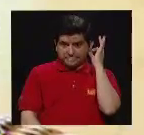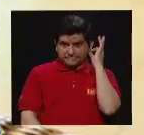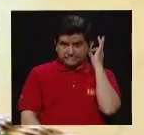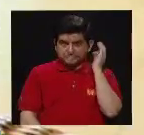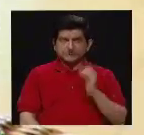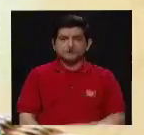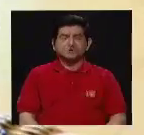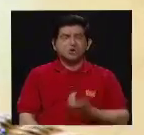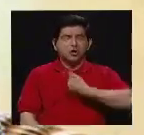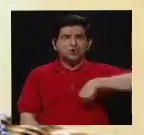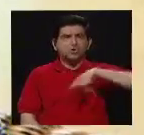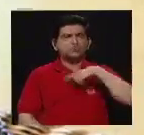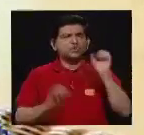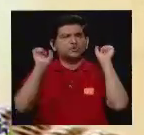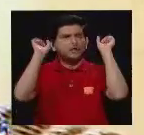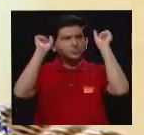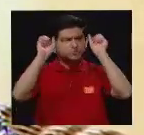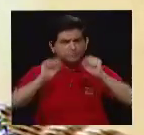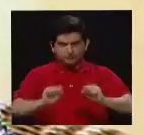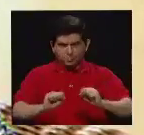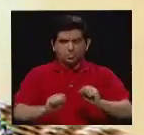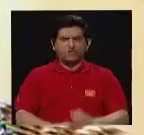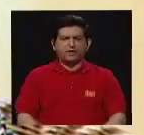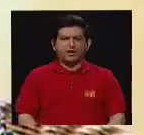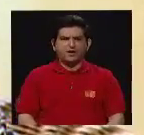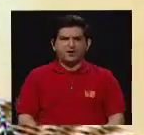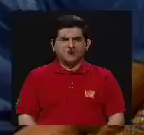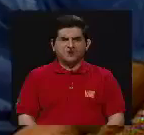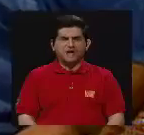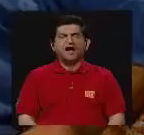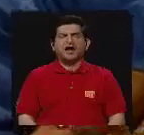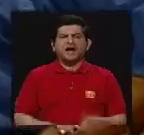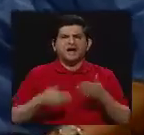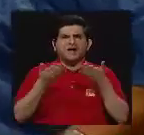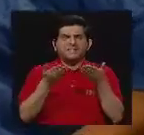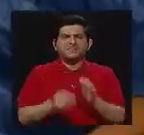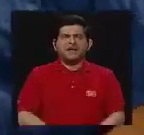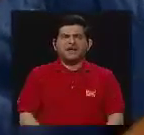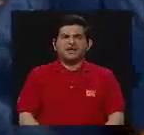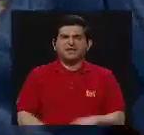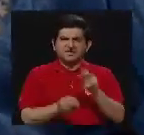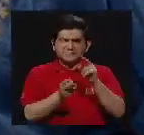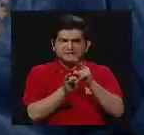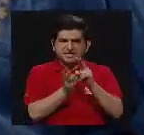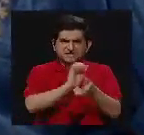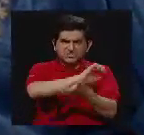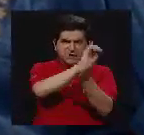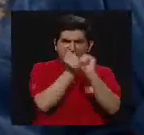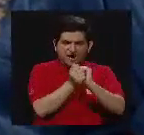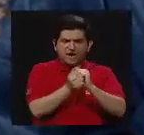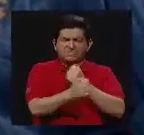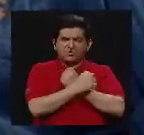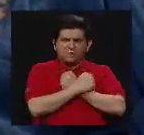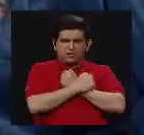mujeres podemos dar sexo a cambio de amor y los